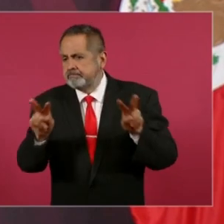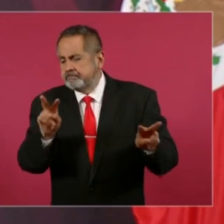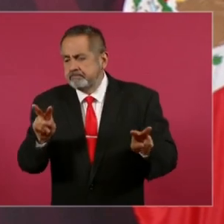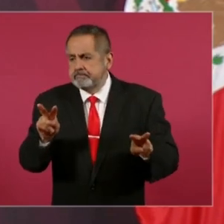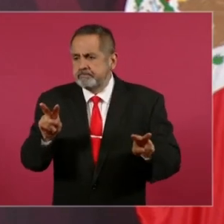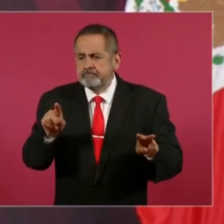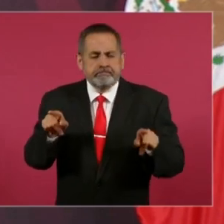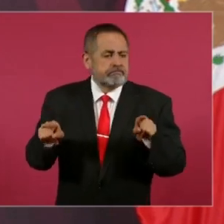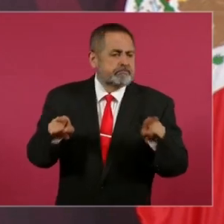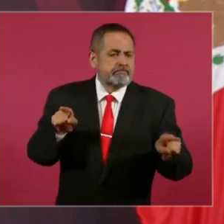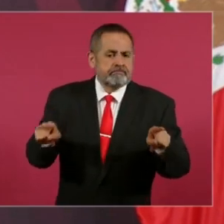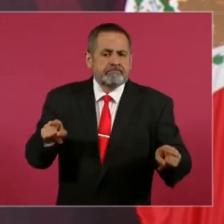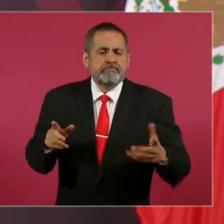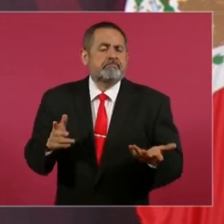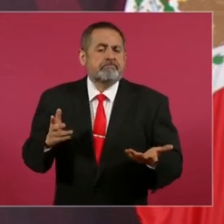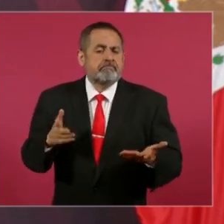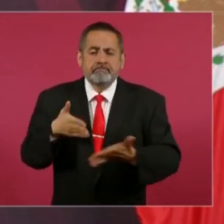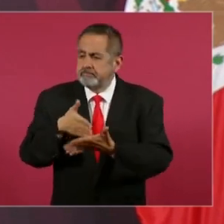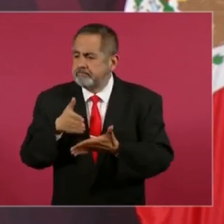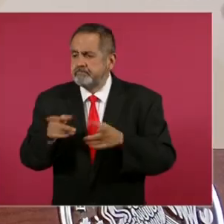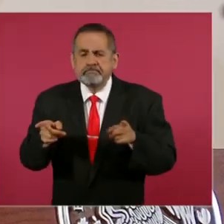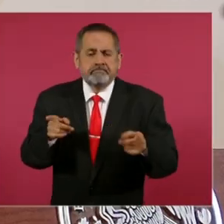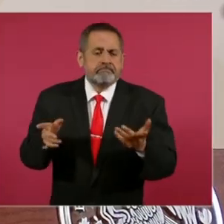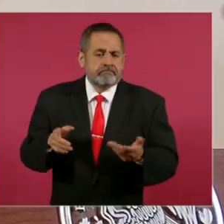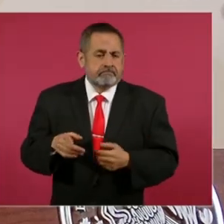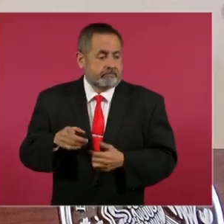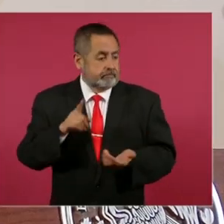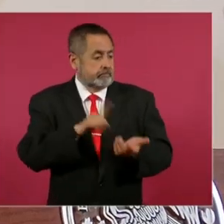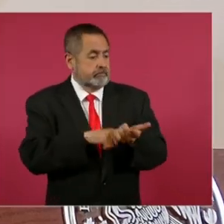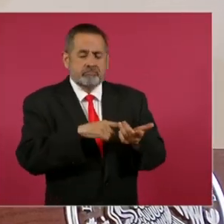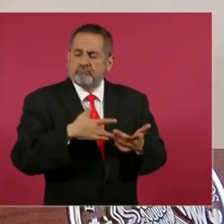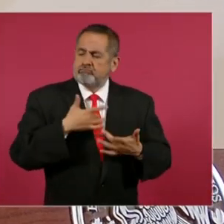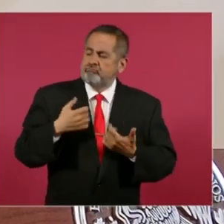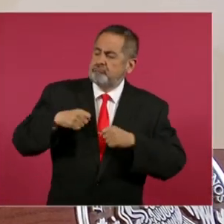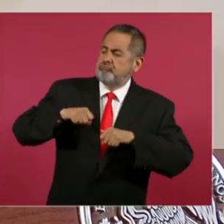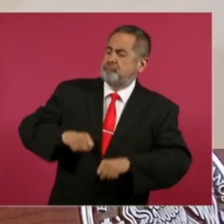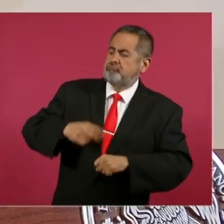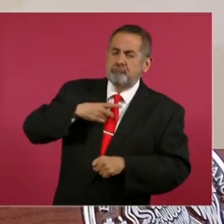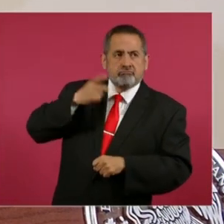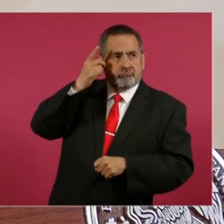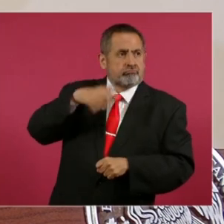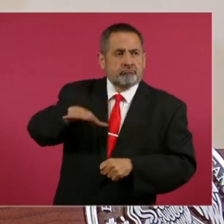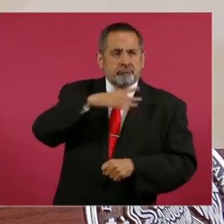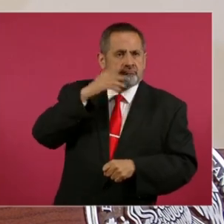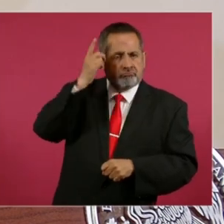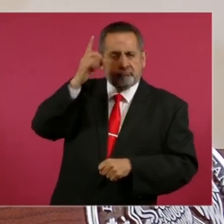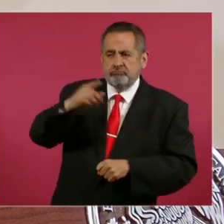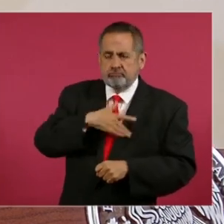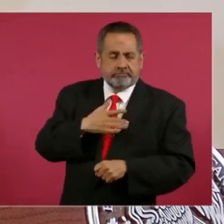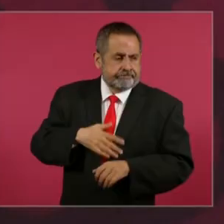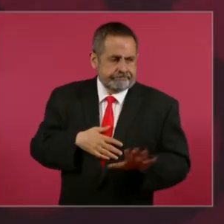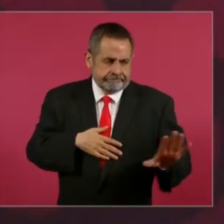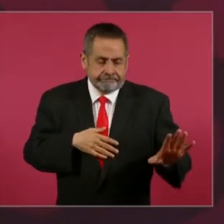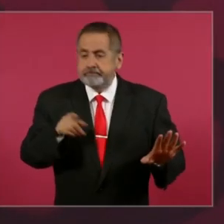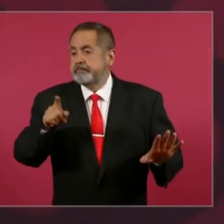entre los que se sentían dueños de México y el